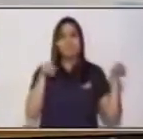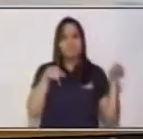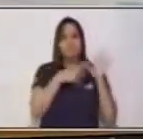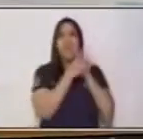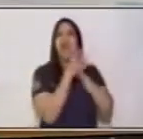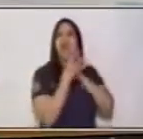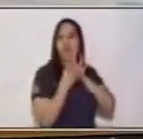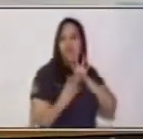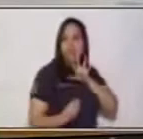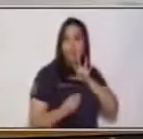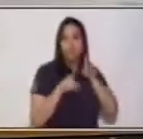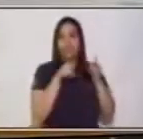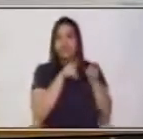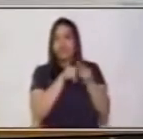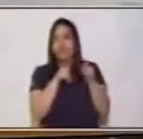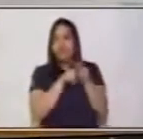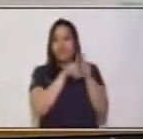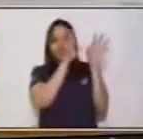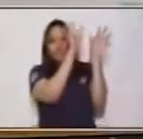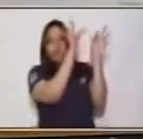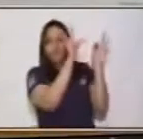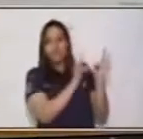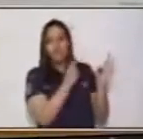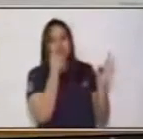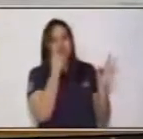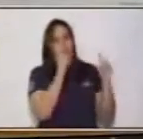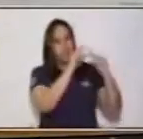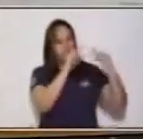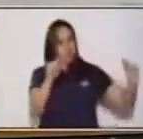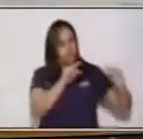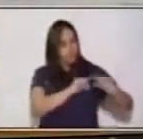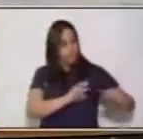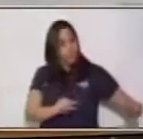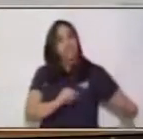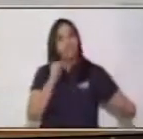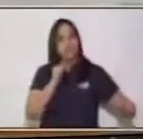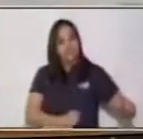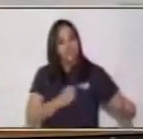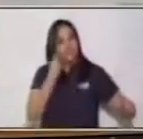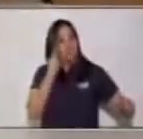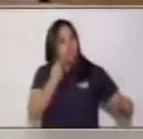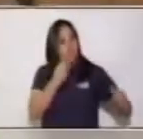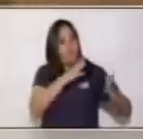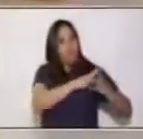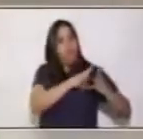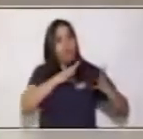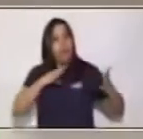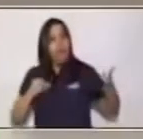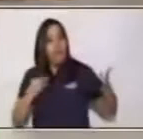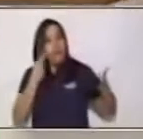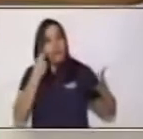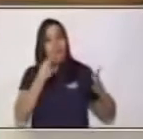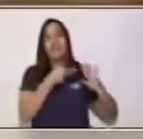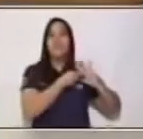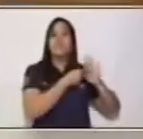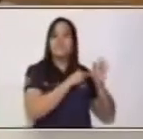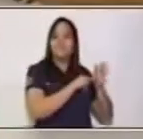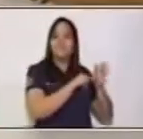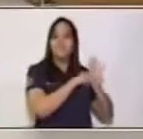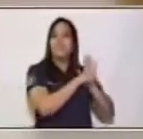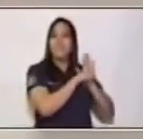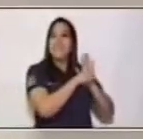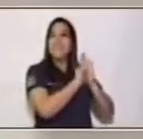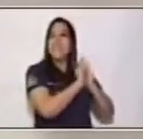se le copió su signo negativo y el trinomio todos positivos. Positivo,